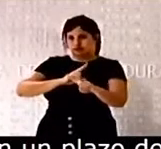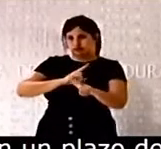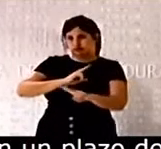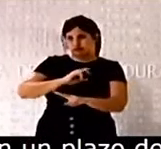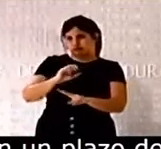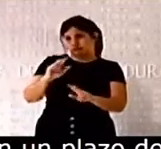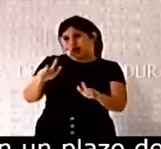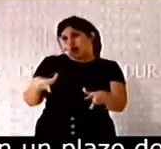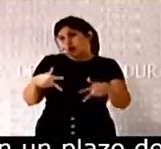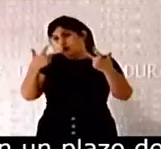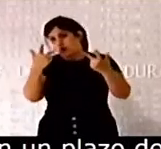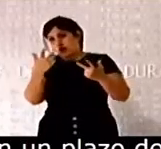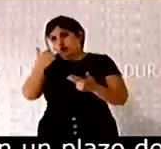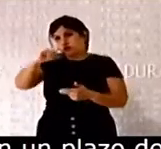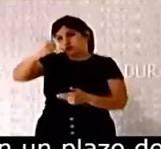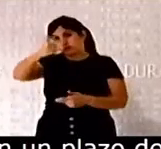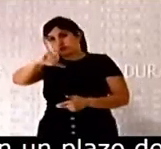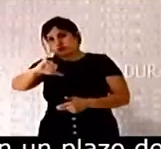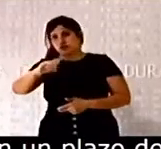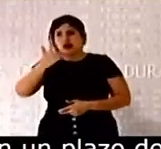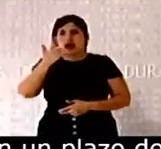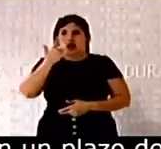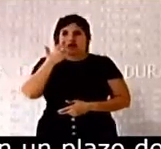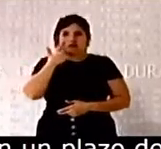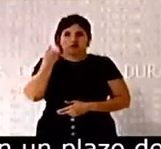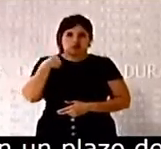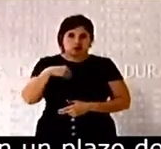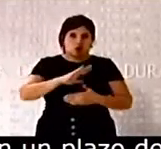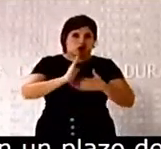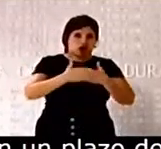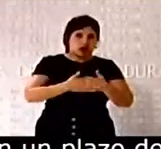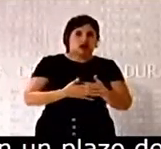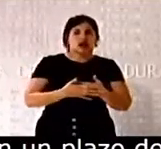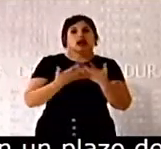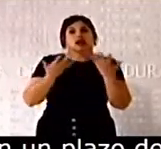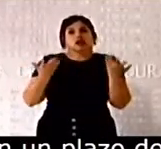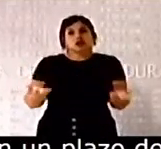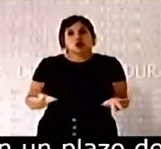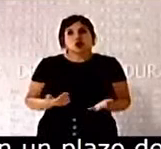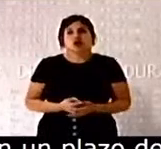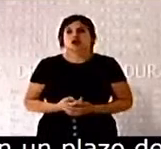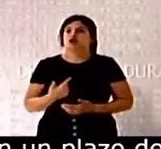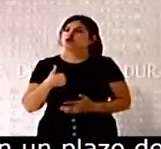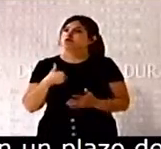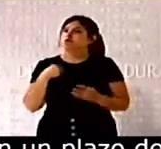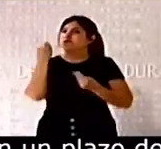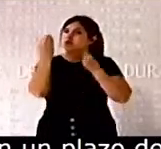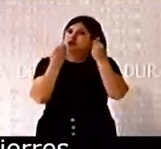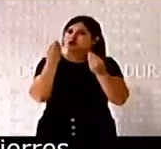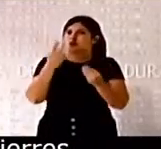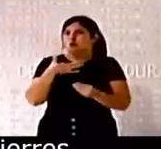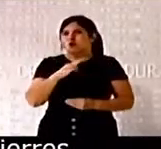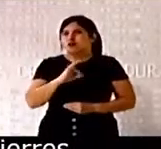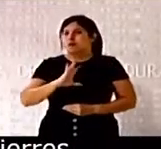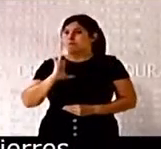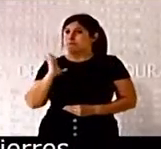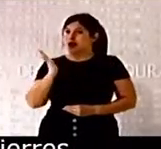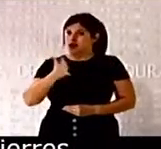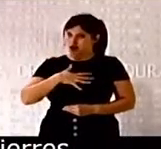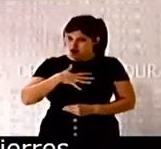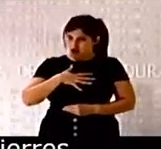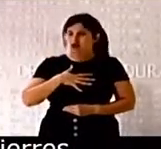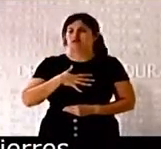autorizado o no el que se hagan esos cierres perimetrales. Por lo tanto, estimo que en el día de mañana se